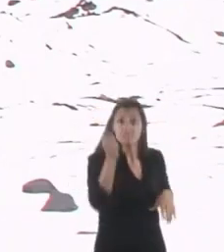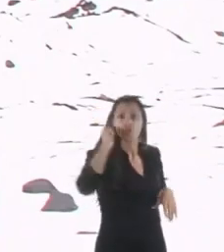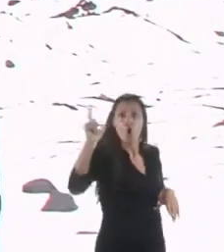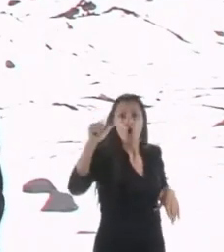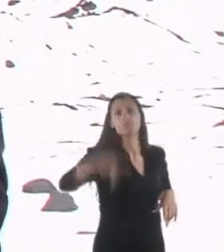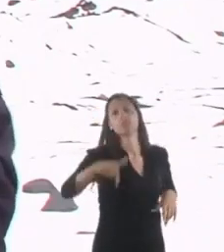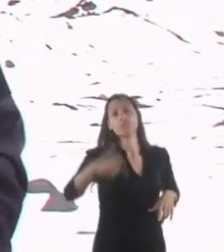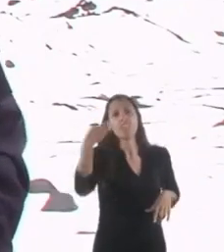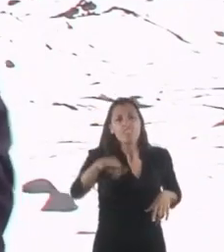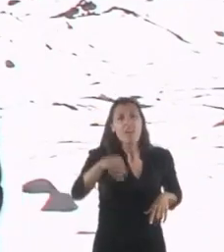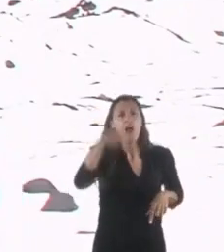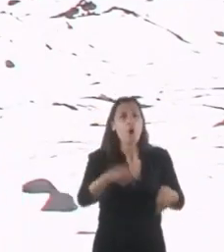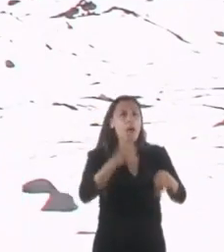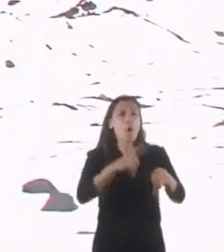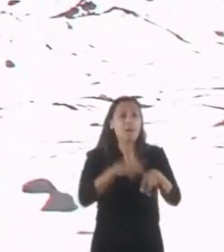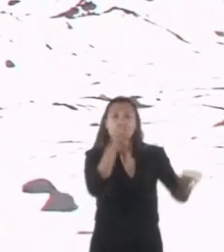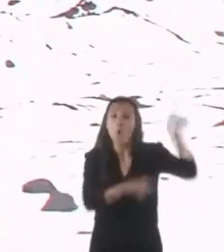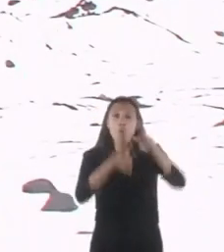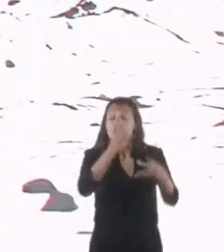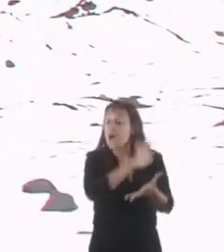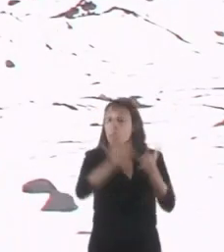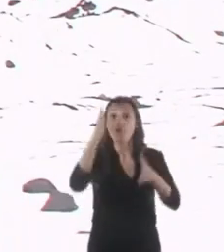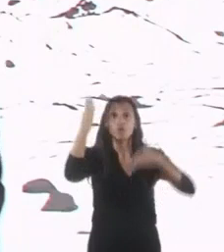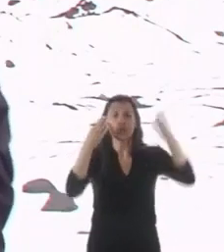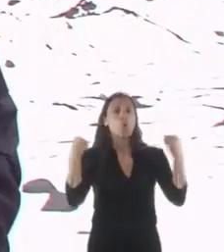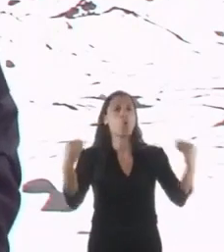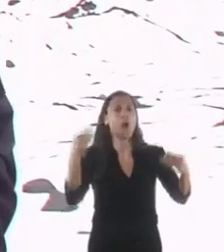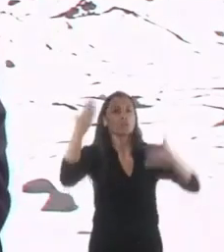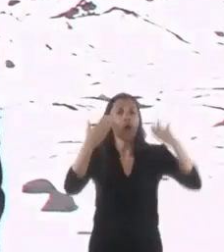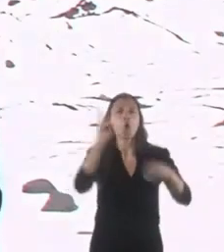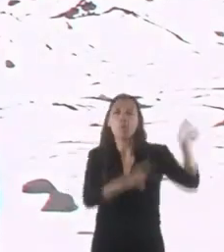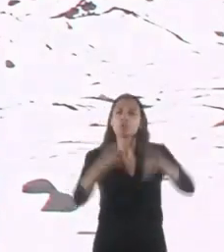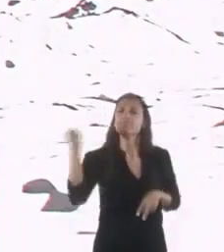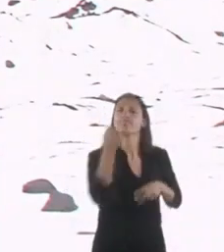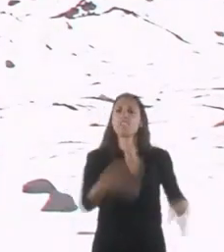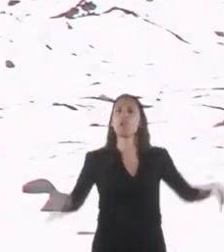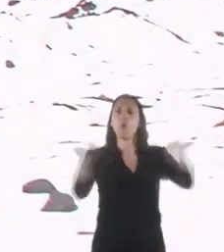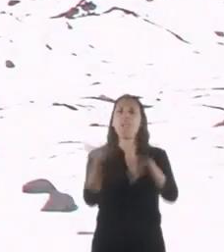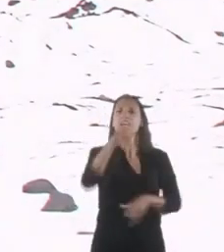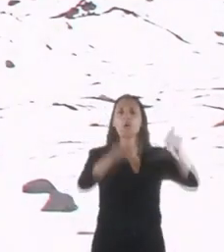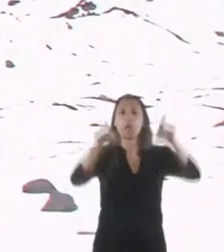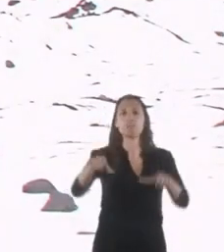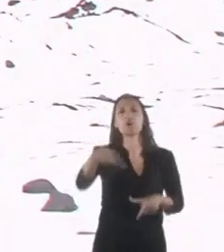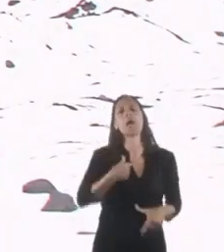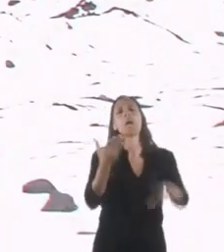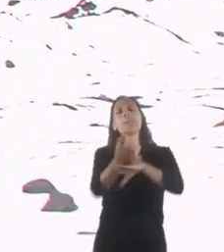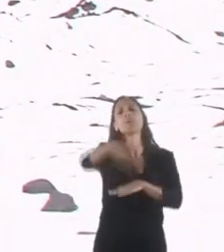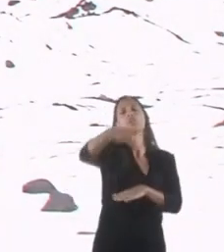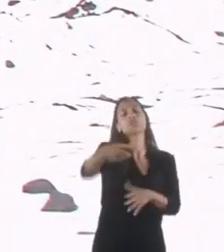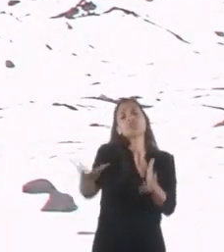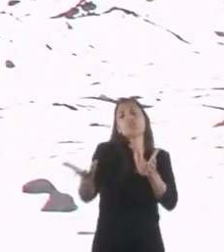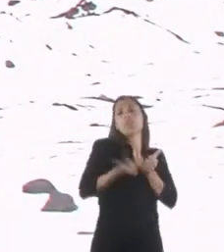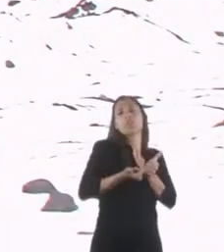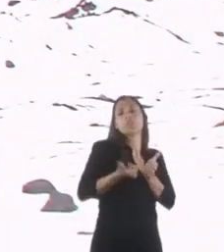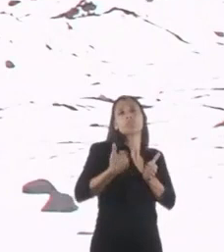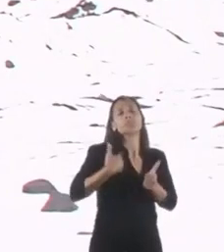realidad, es hora de plantearnos otra utopía, la utopía de la igualdad. Cuando los invito a acompañarme en procura de